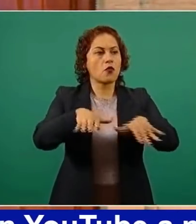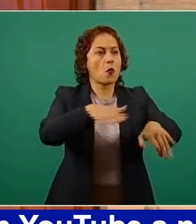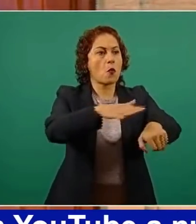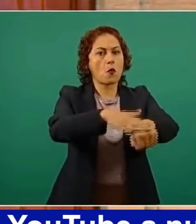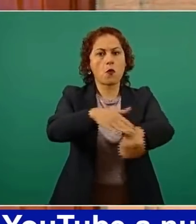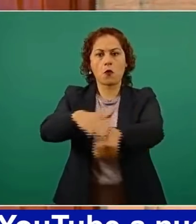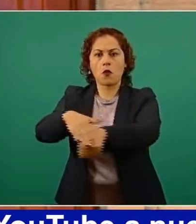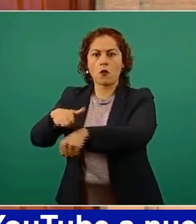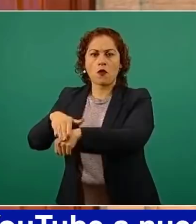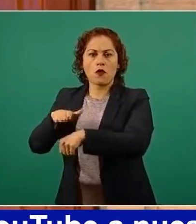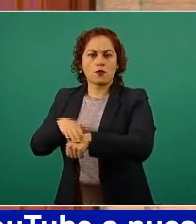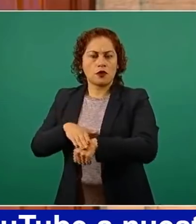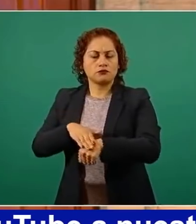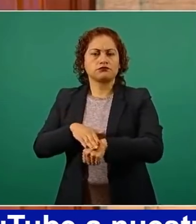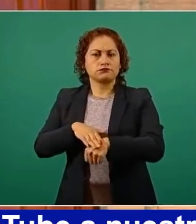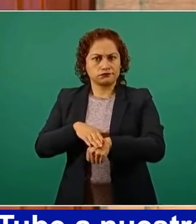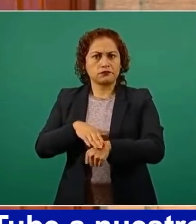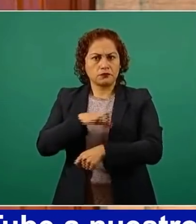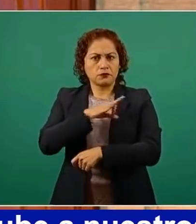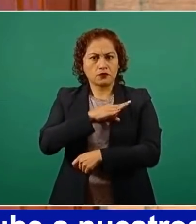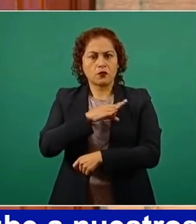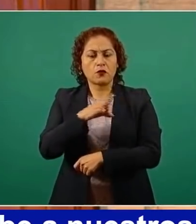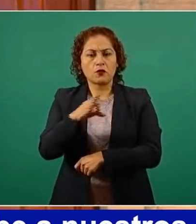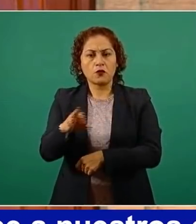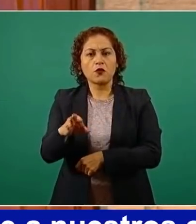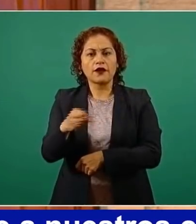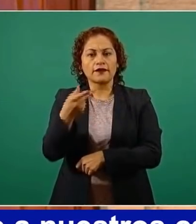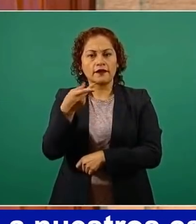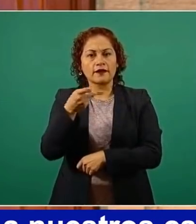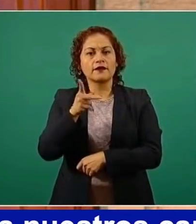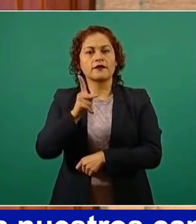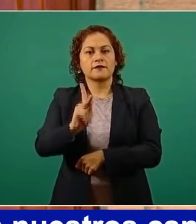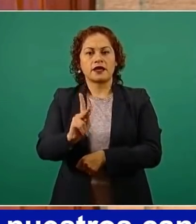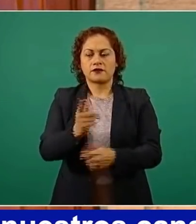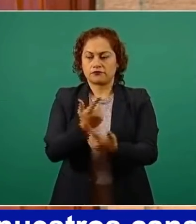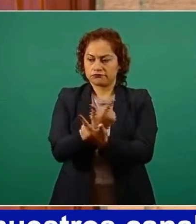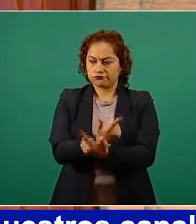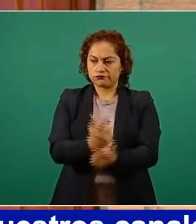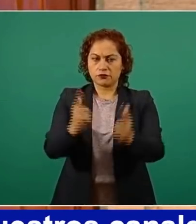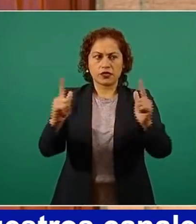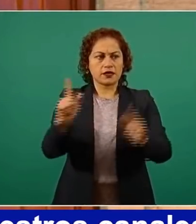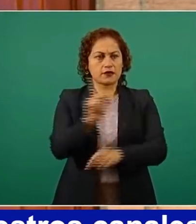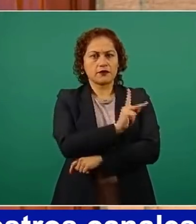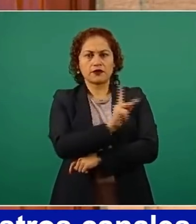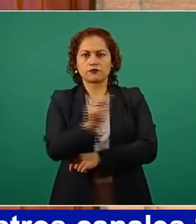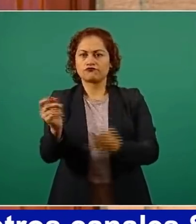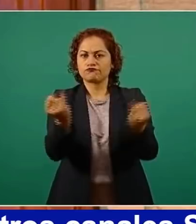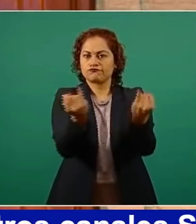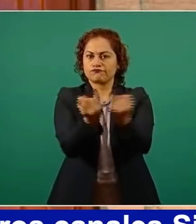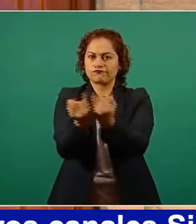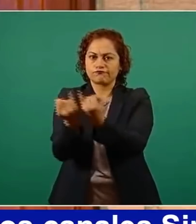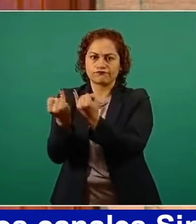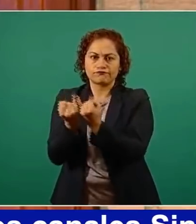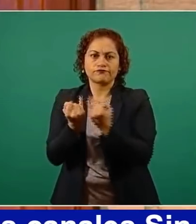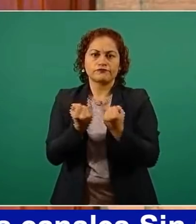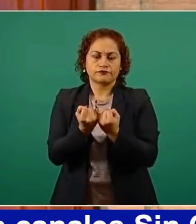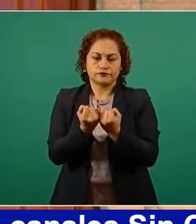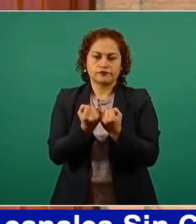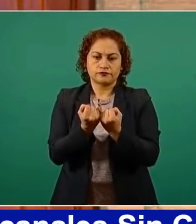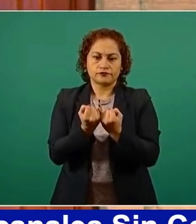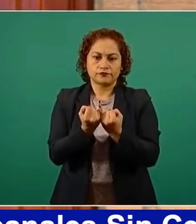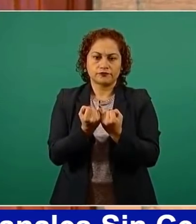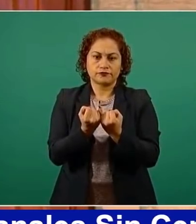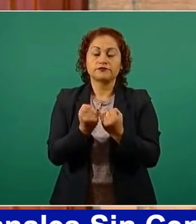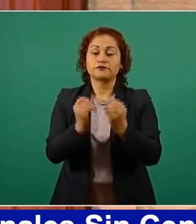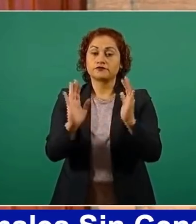puedan llevarse a cabo dentro de la más completa libertad. Considera que el gobernador